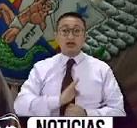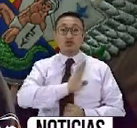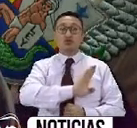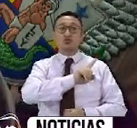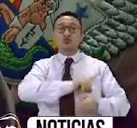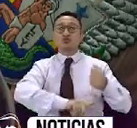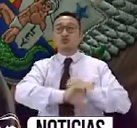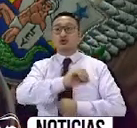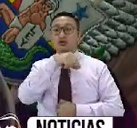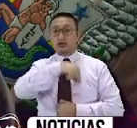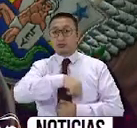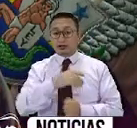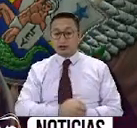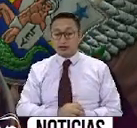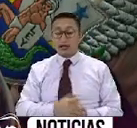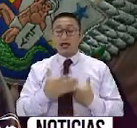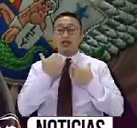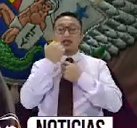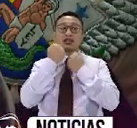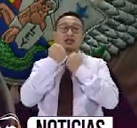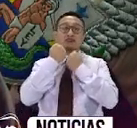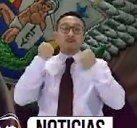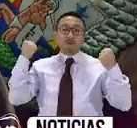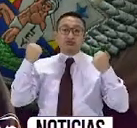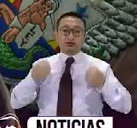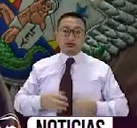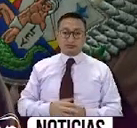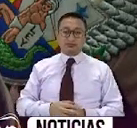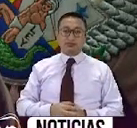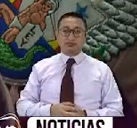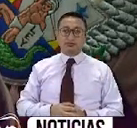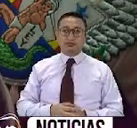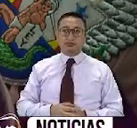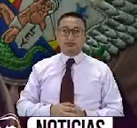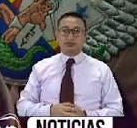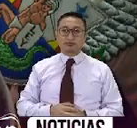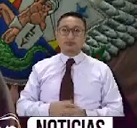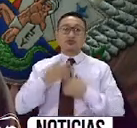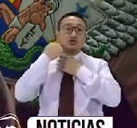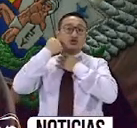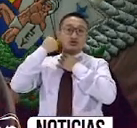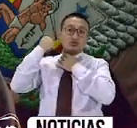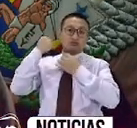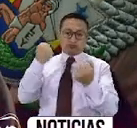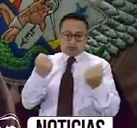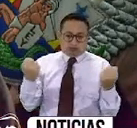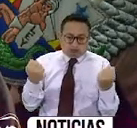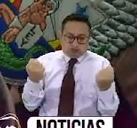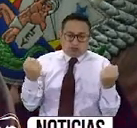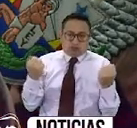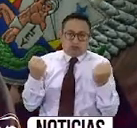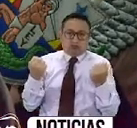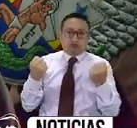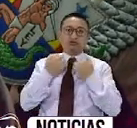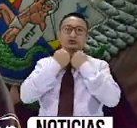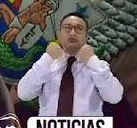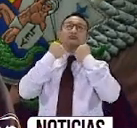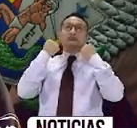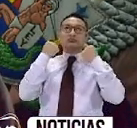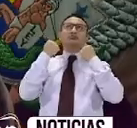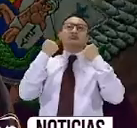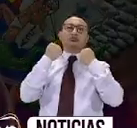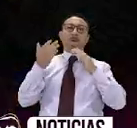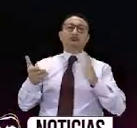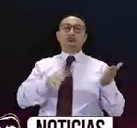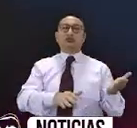había utilizado un elemento constrictor, en este caso una correa, con el que aprieta la región hioidea y provoca la muerte